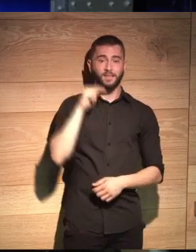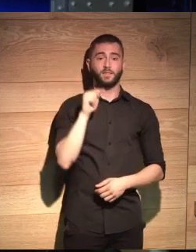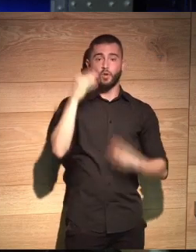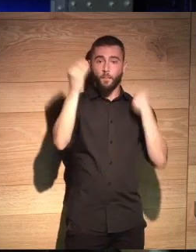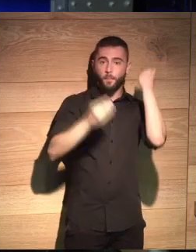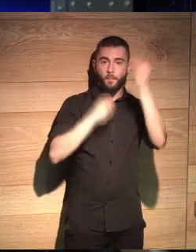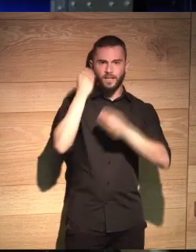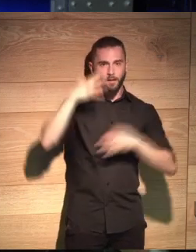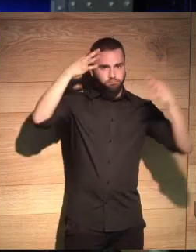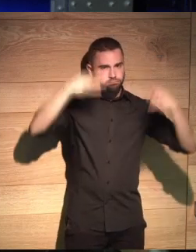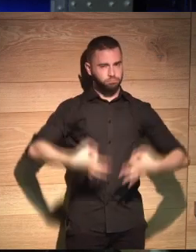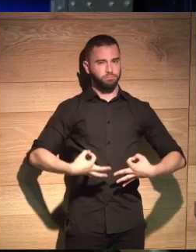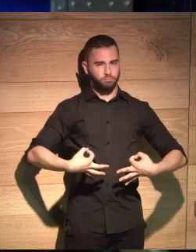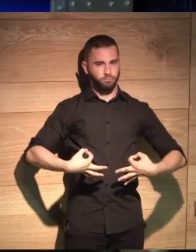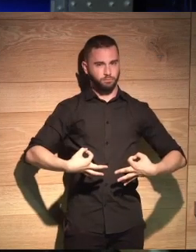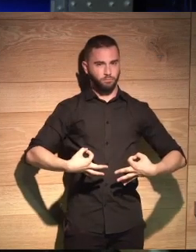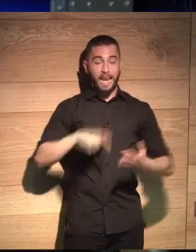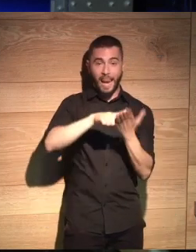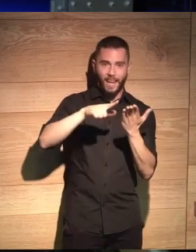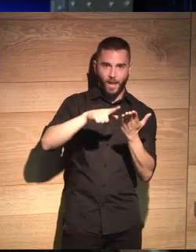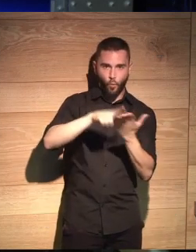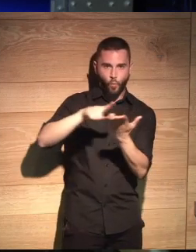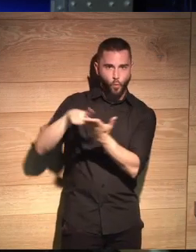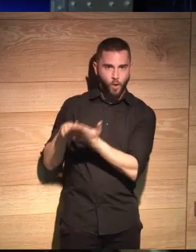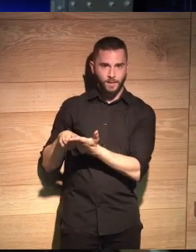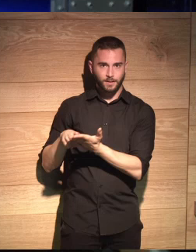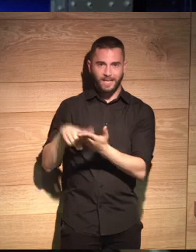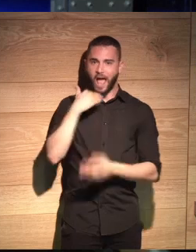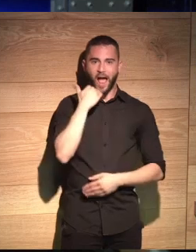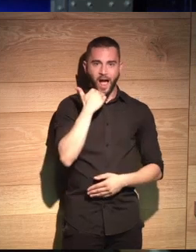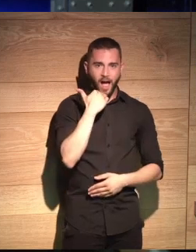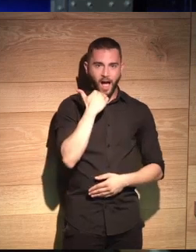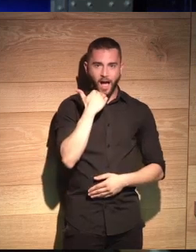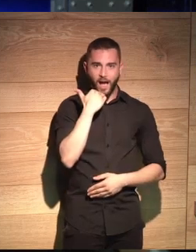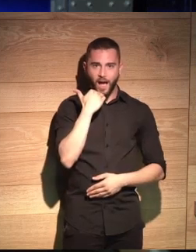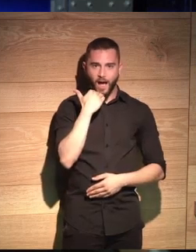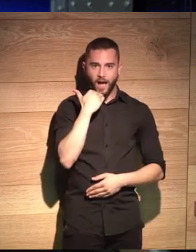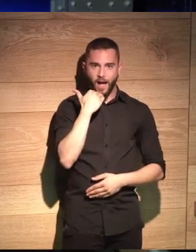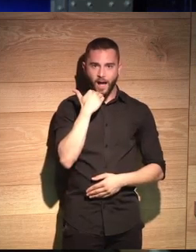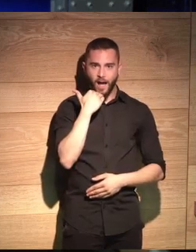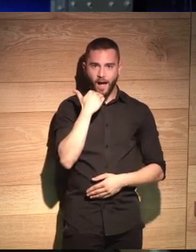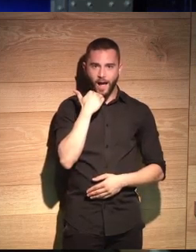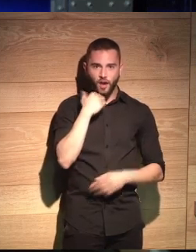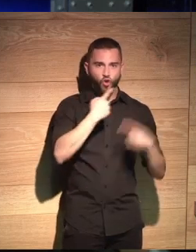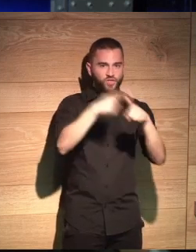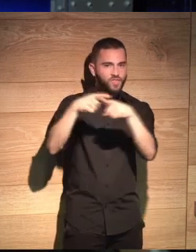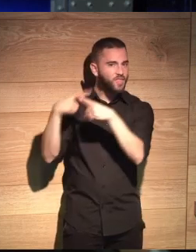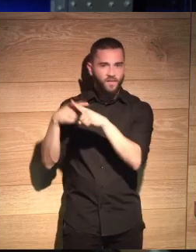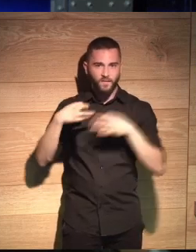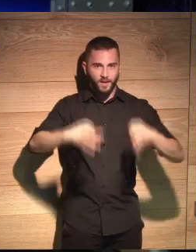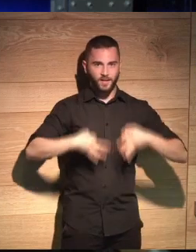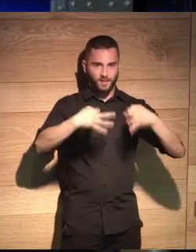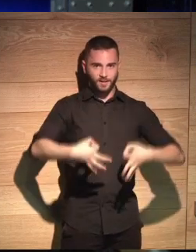pensaban con toda convicción que las lenguas tienen algo esencialmente distinto unas de otras. Bueno, ellos